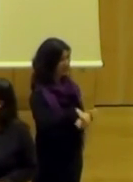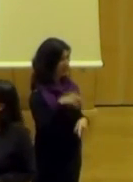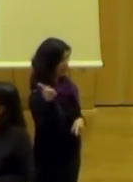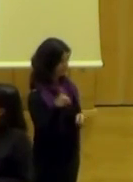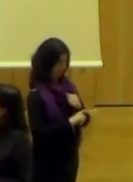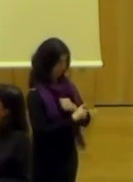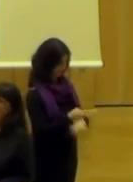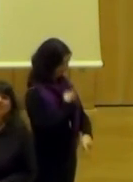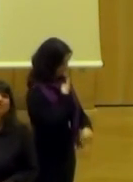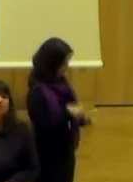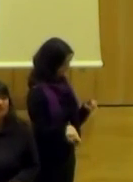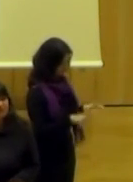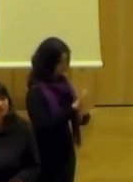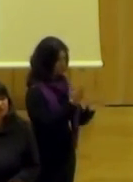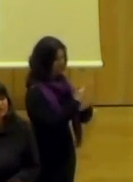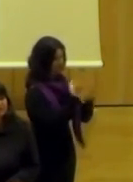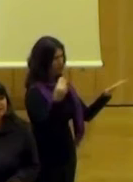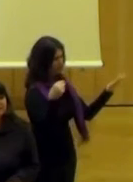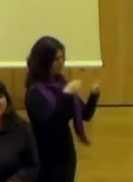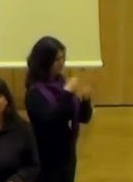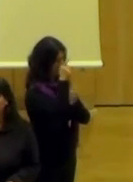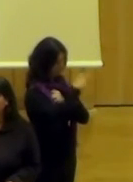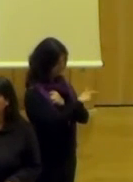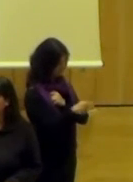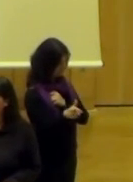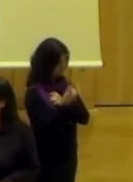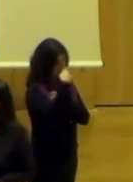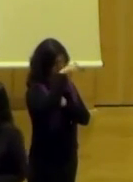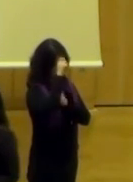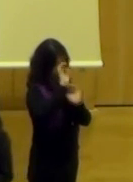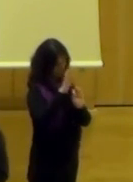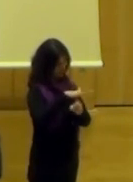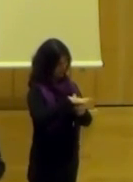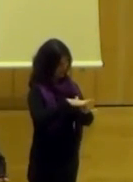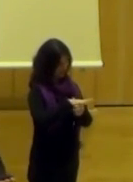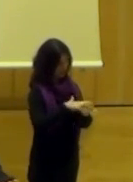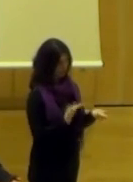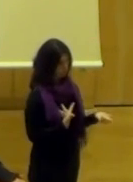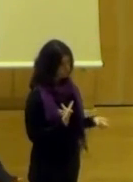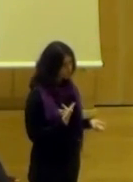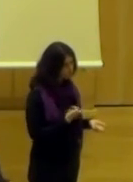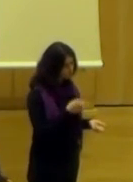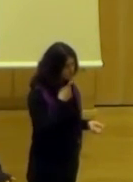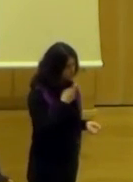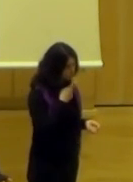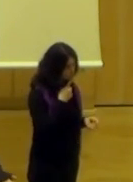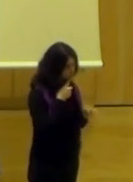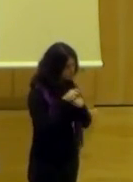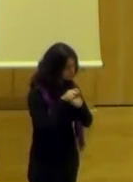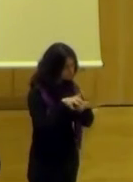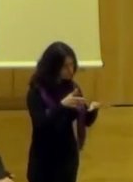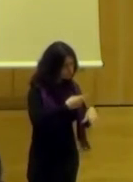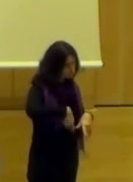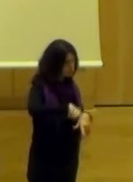estrategia totalmente distinta. 18.000 personas empadronadas y dices, ¿cómo llegas a toda esta